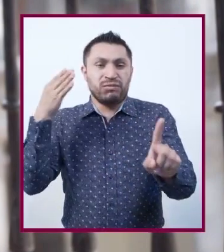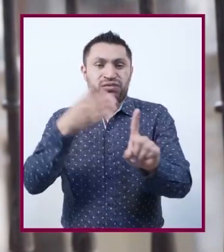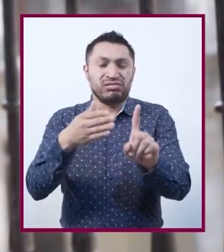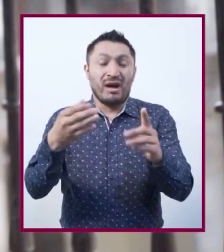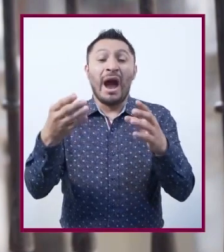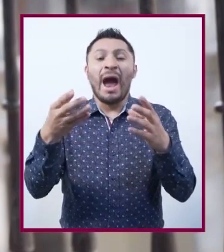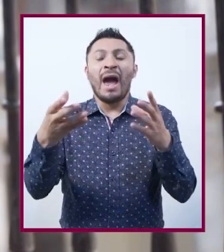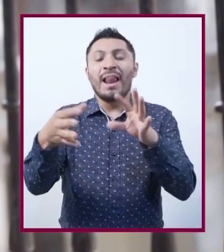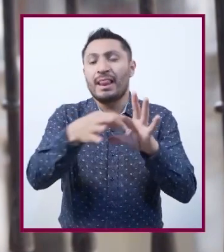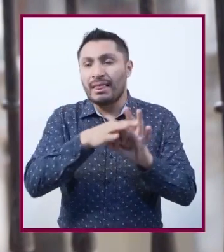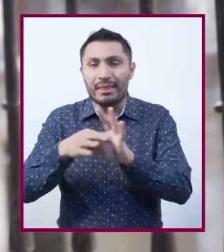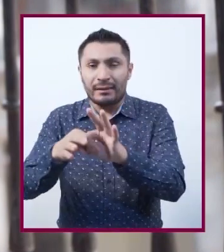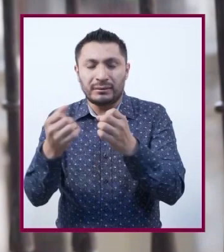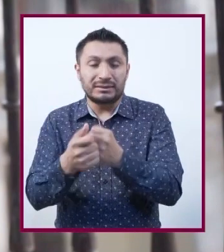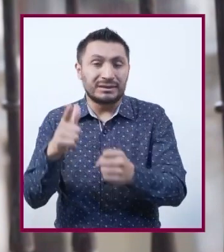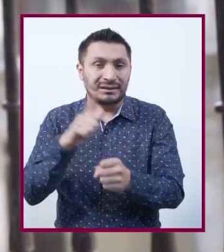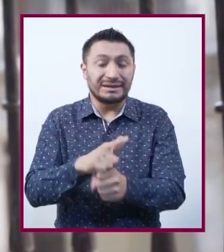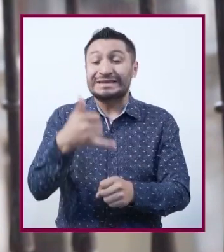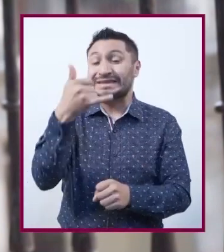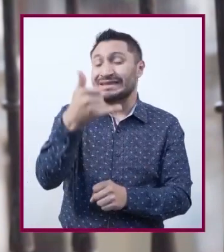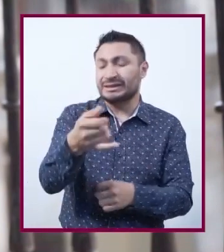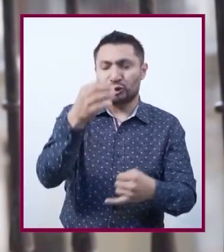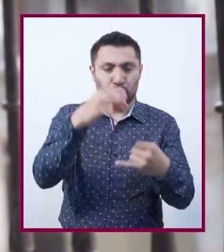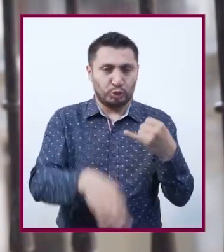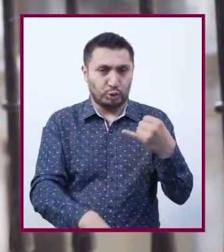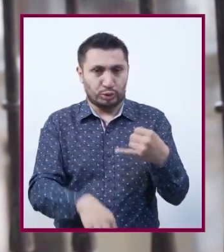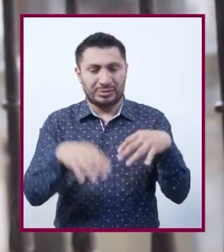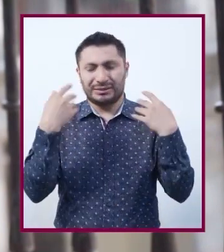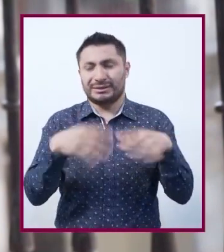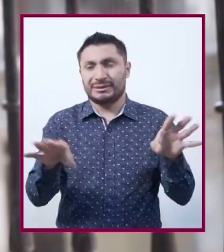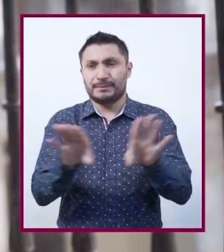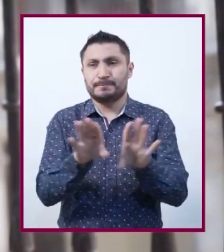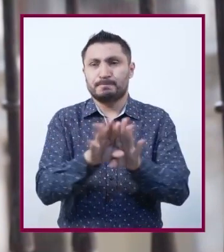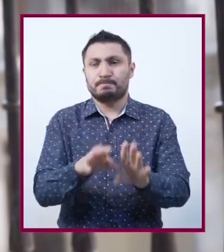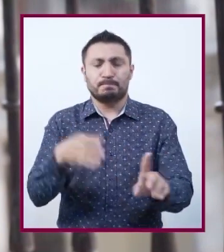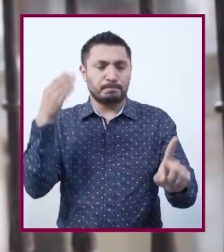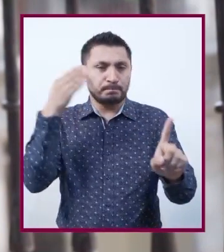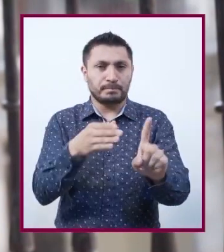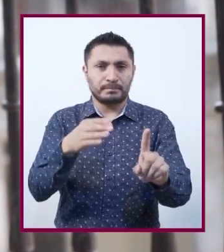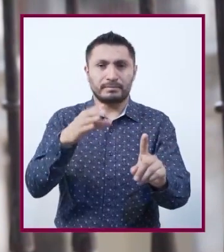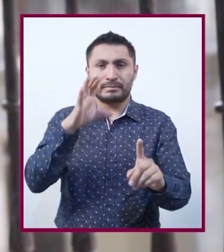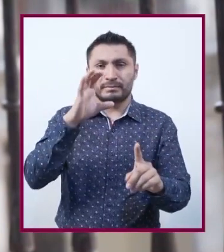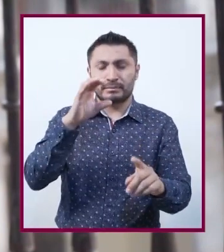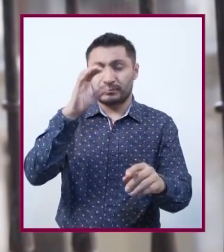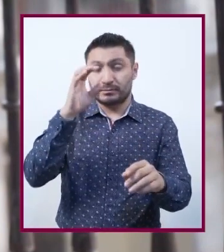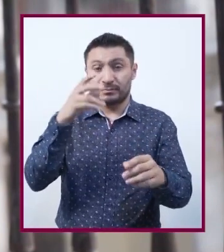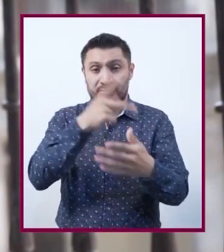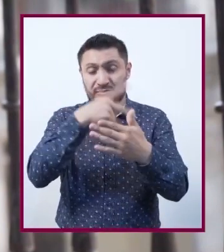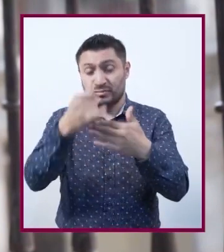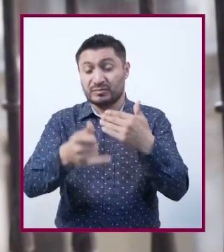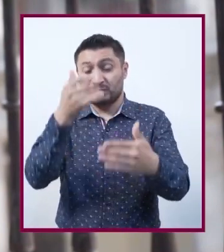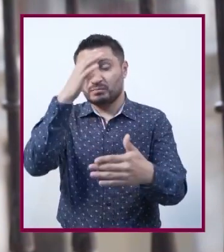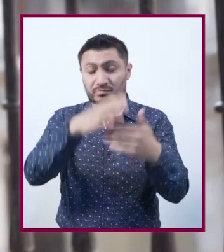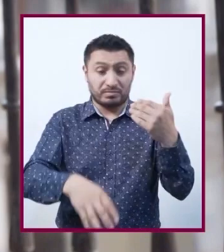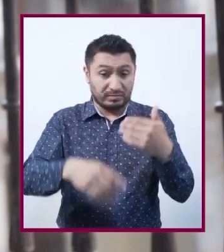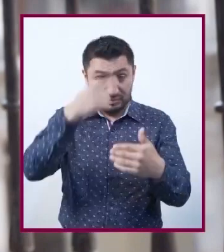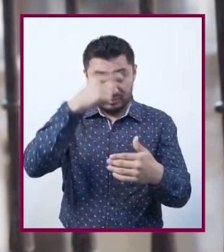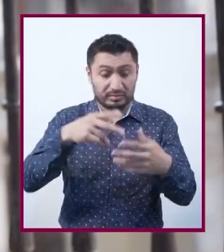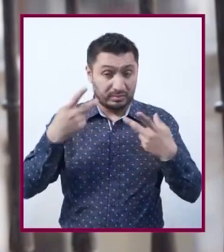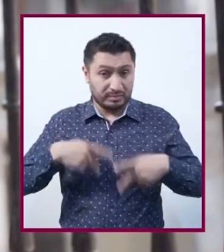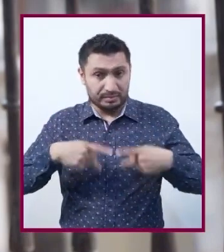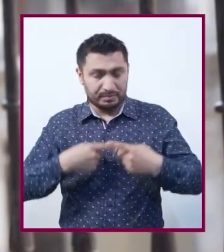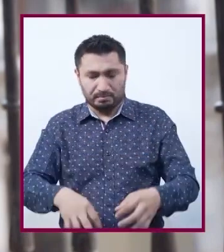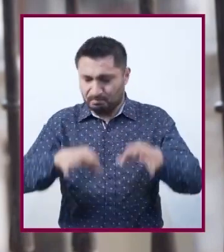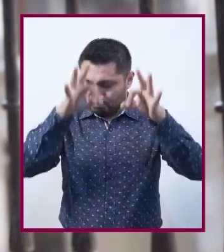de la colaboración social, y finalmente el reto de la conclusión de un proyecto que lleve a los jóvenes